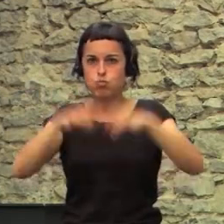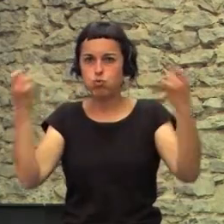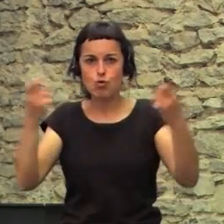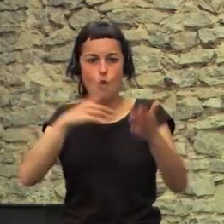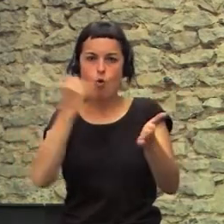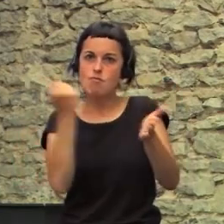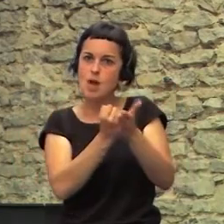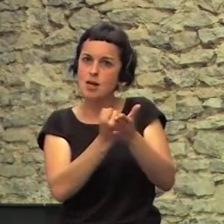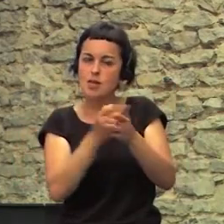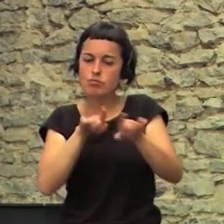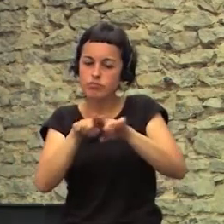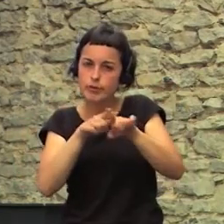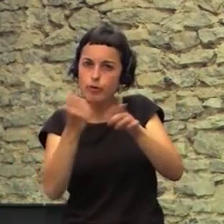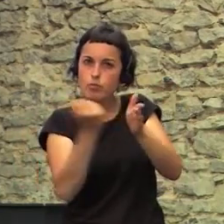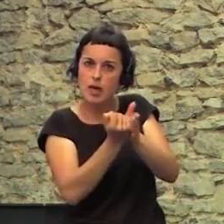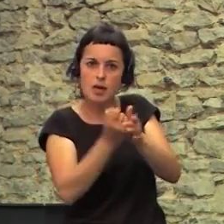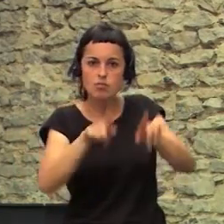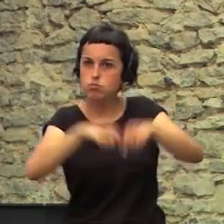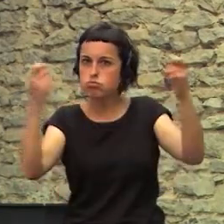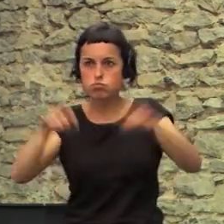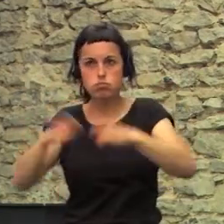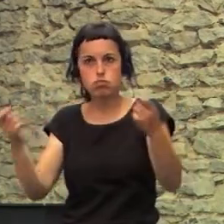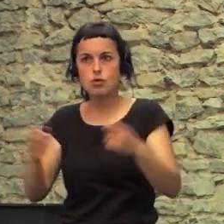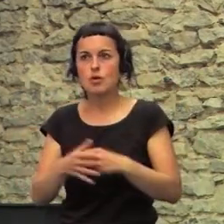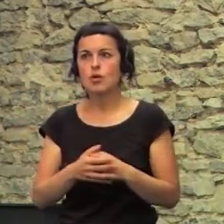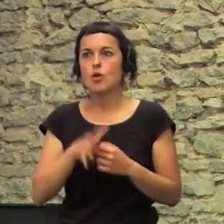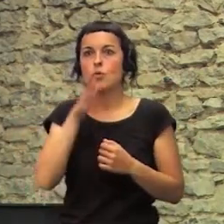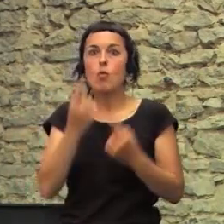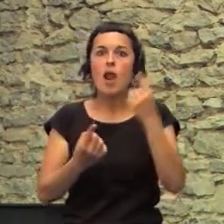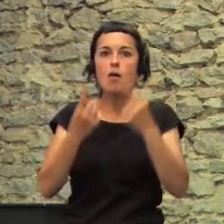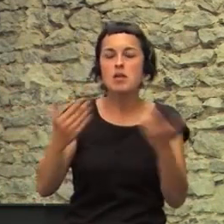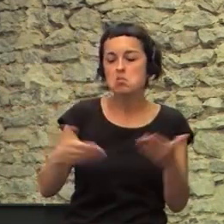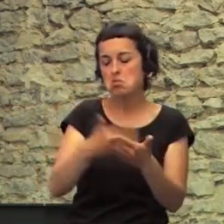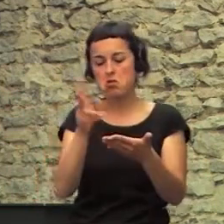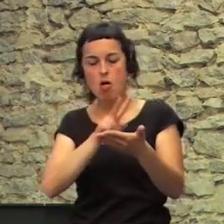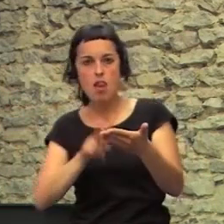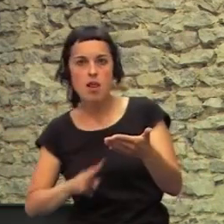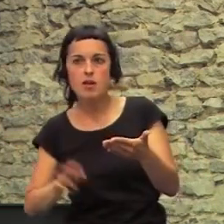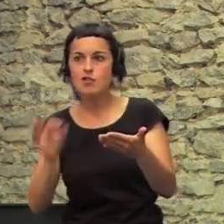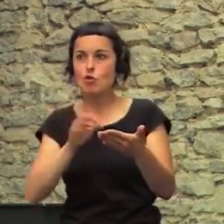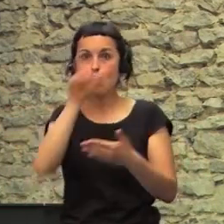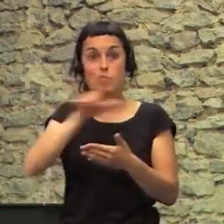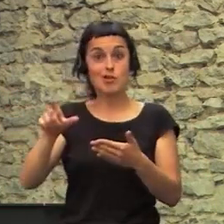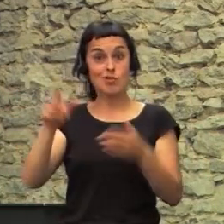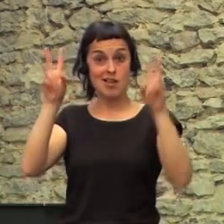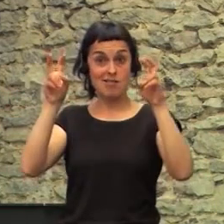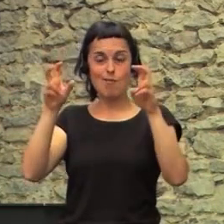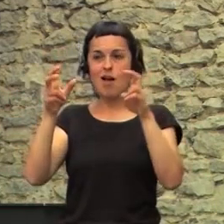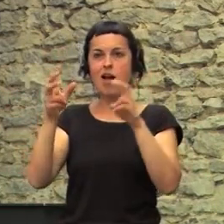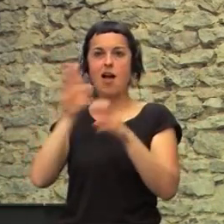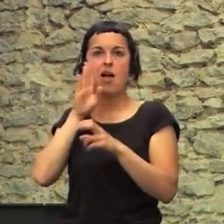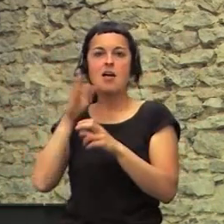estereotipos, quizá, porque todavía, ¿no?, cuando les prensa, cuando escuchas hablar a la gente sobre este tema, todavía hay